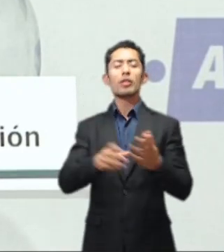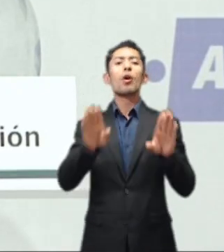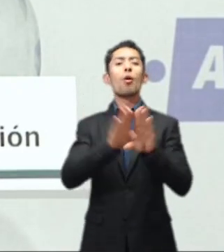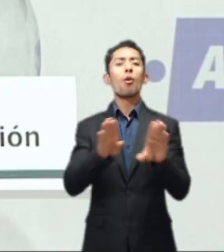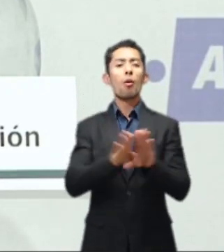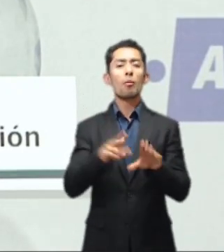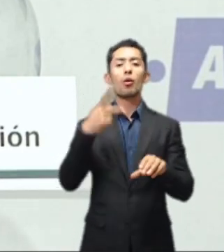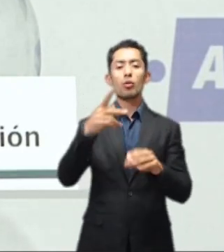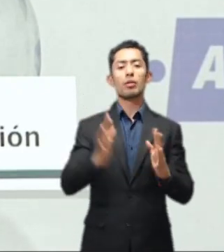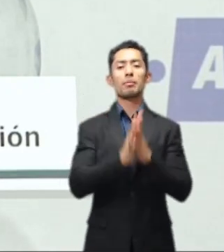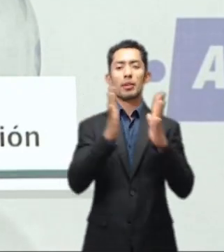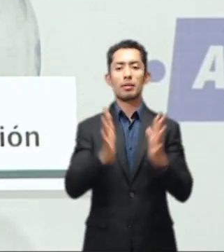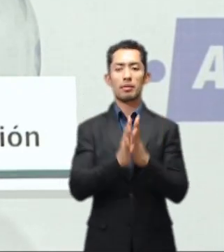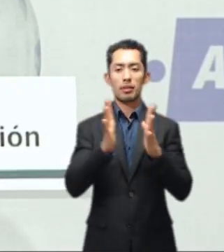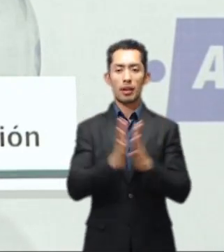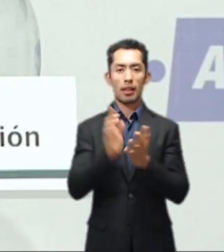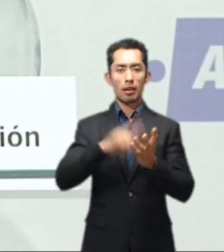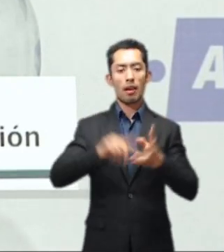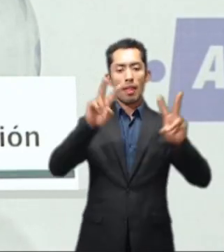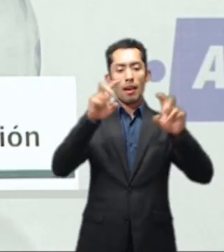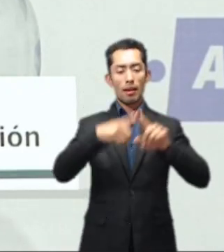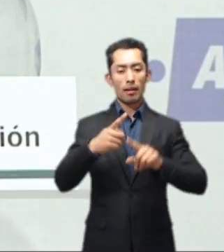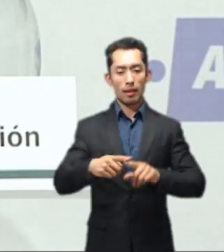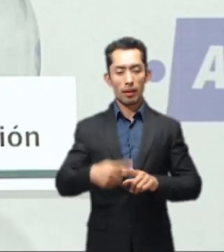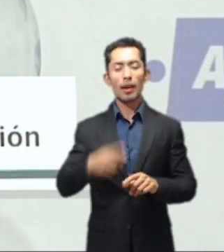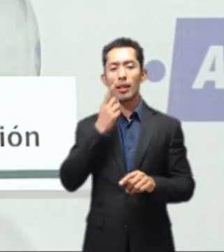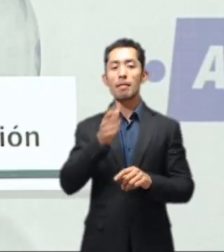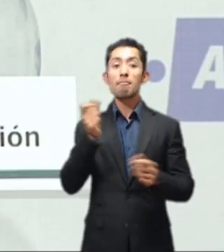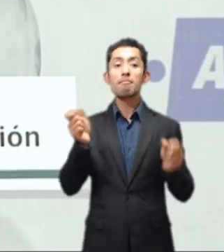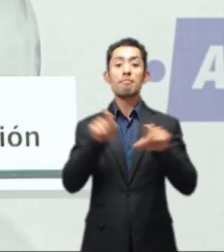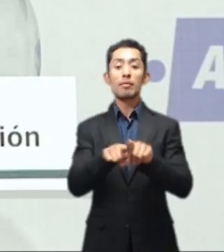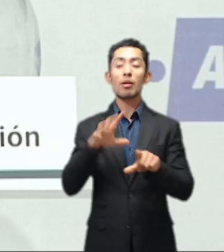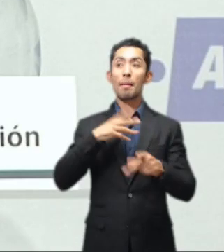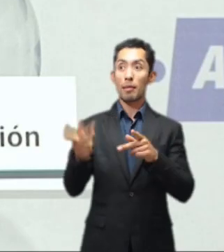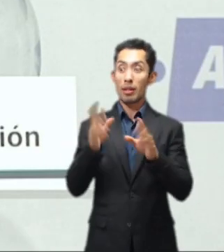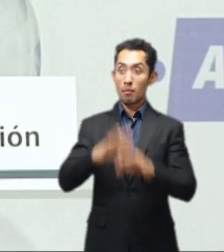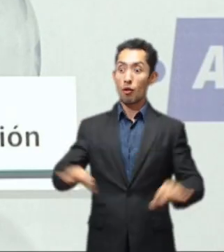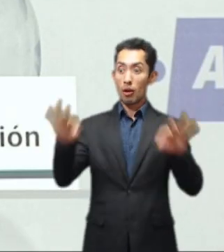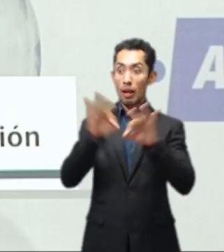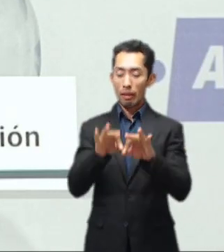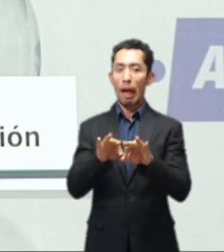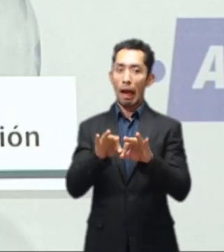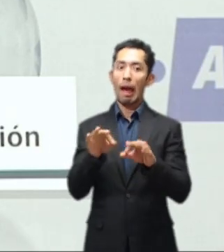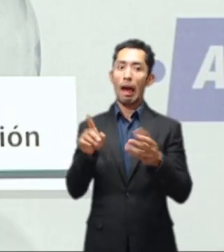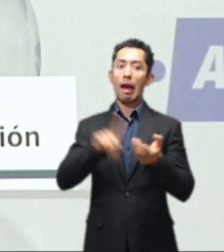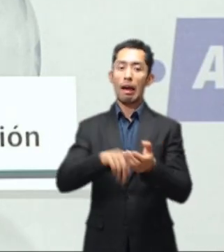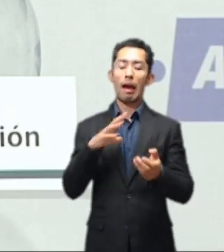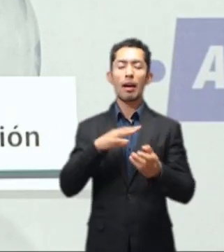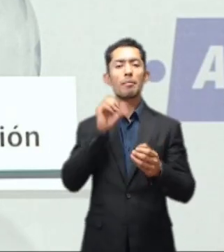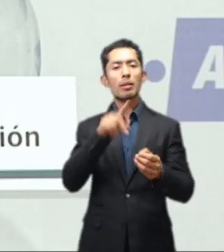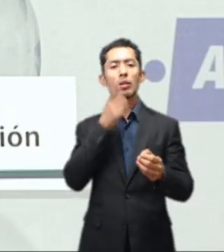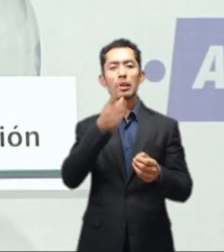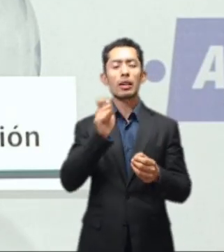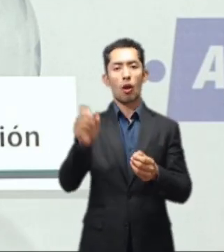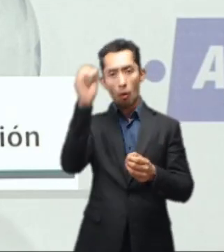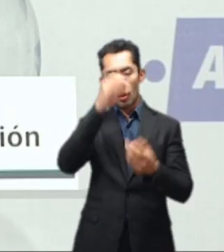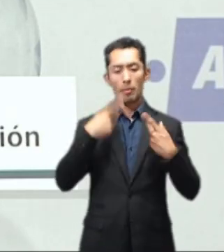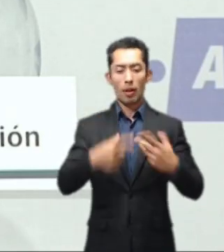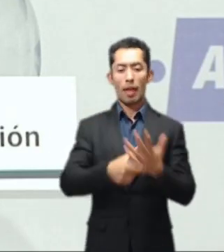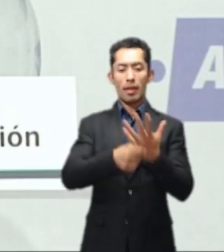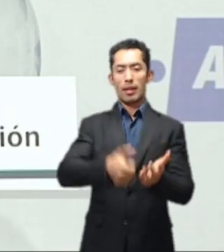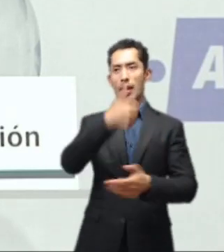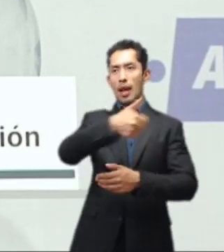a través de su participación en la selección de temas así como en el envío de preguntas detonadoras noito comentar que las opiniones